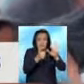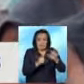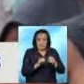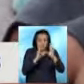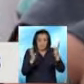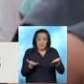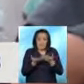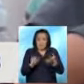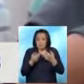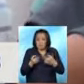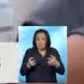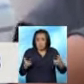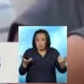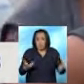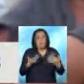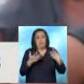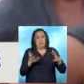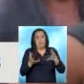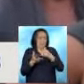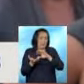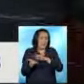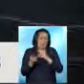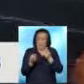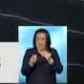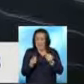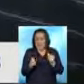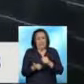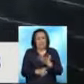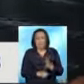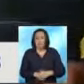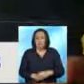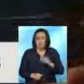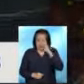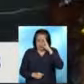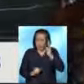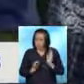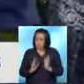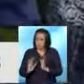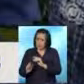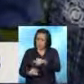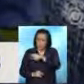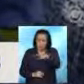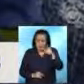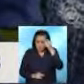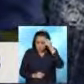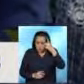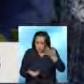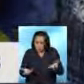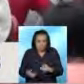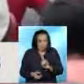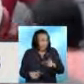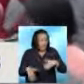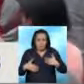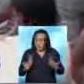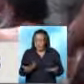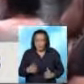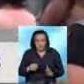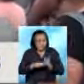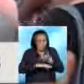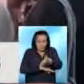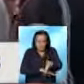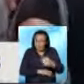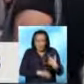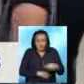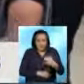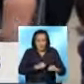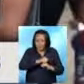el producto ya está chorreando ya. La policía logró poner orden y hacer entender a los camioneros que era imposible cruzar este débil